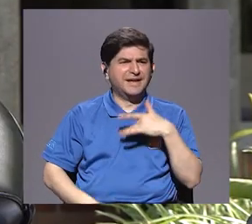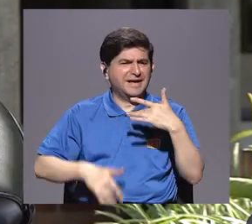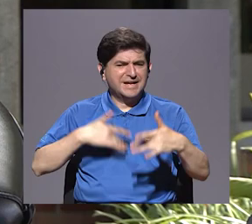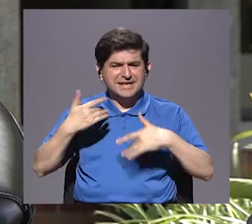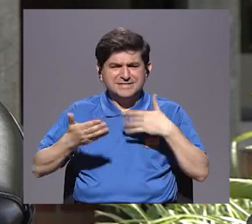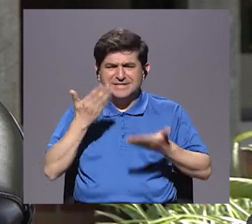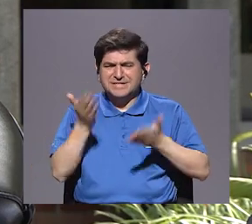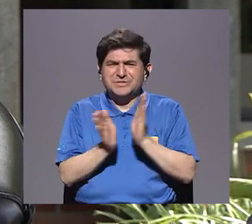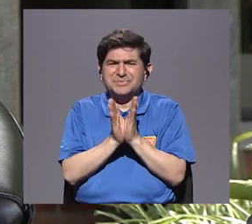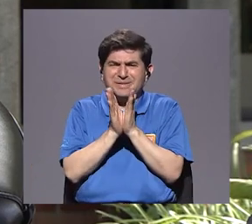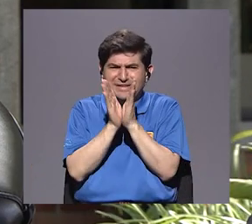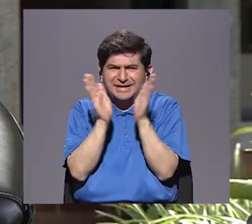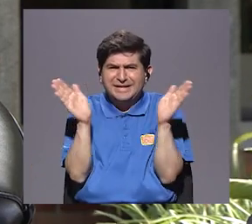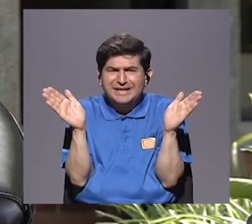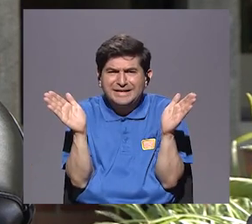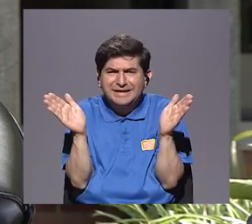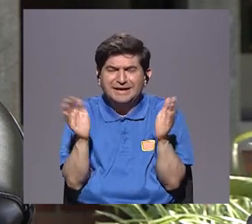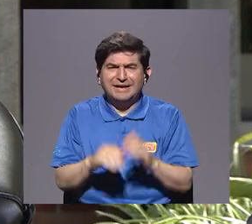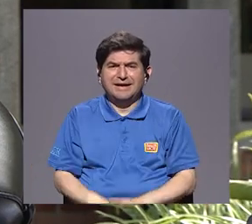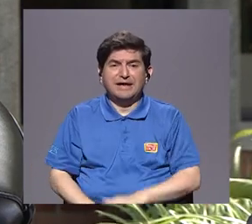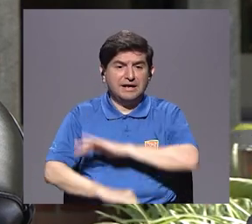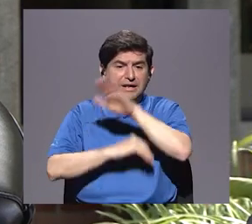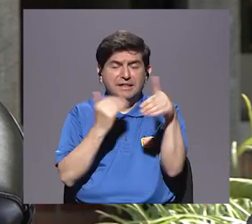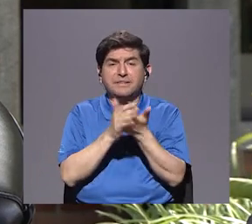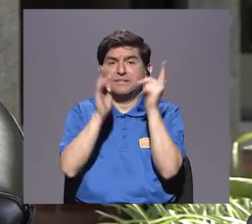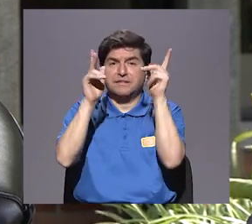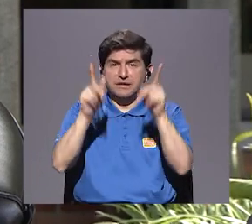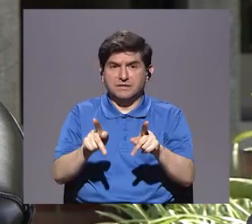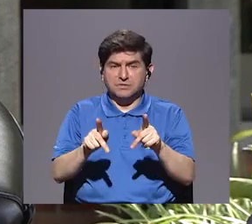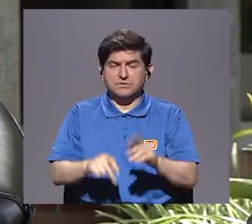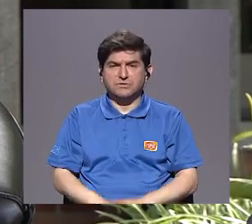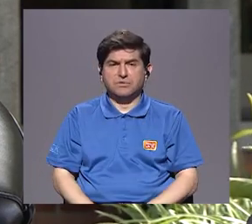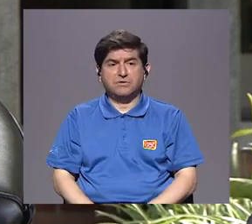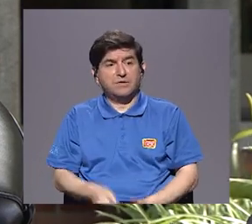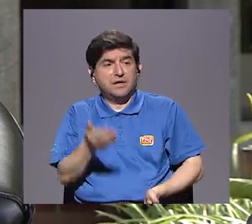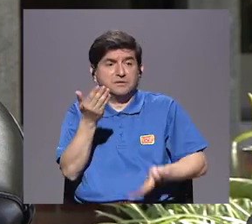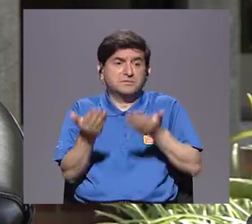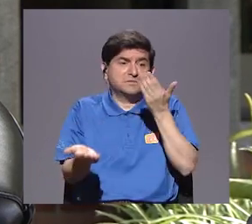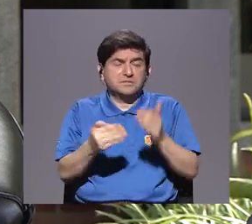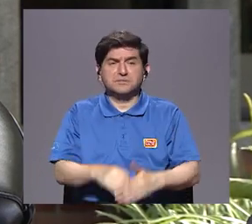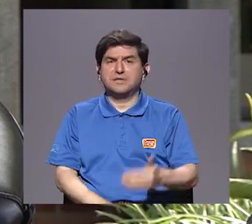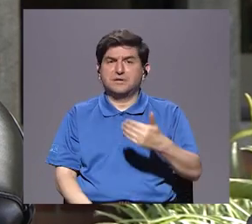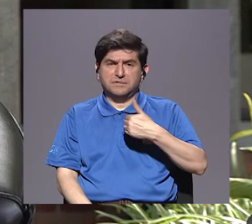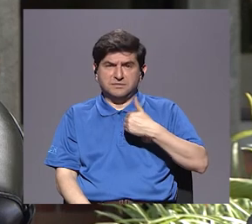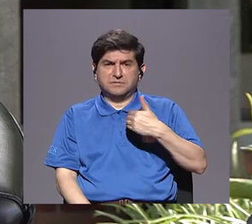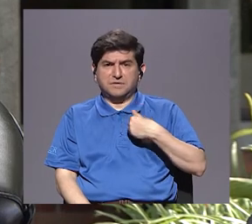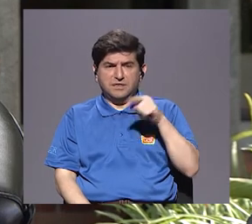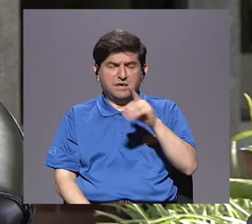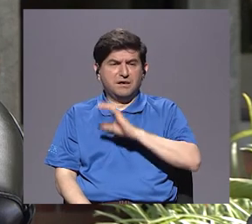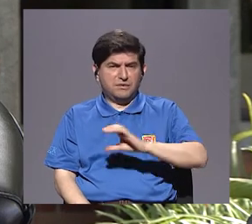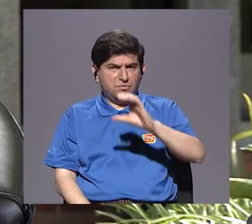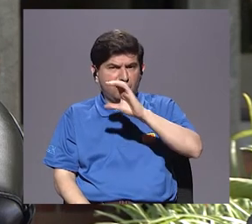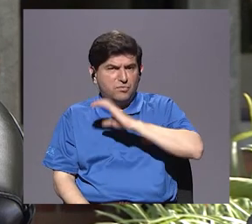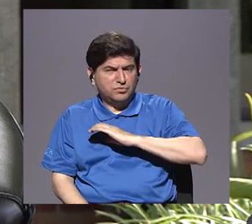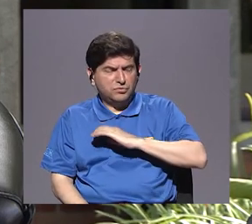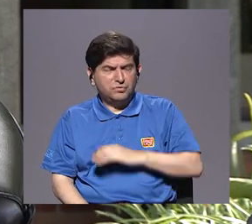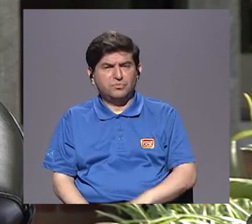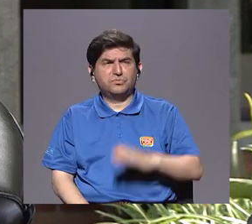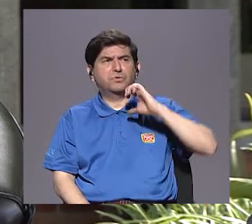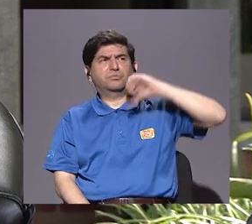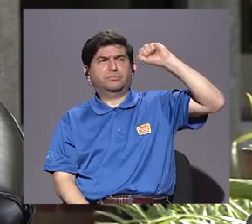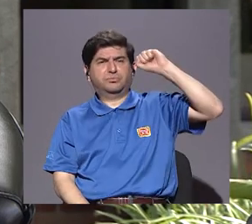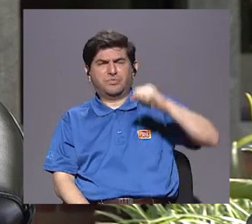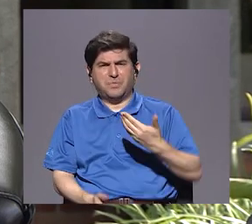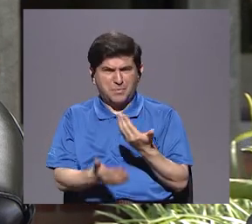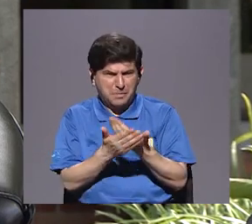que sean como generales, ¿verdad? De a todas las personas en la edad de que están teniendo como estos comportamientos suicidas.